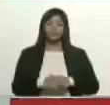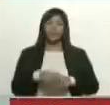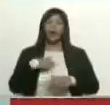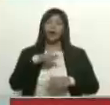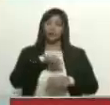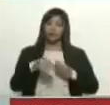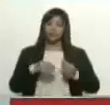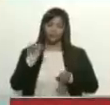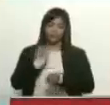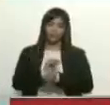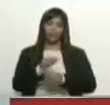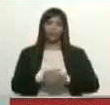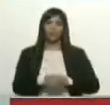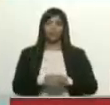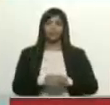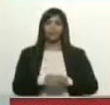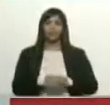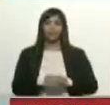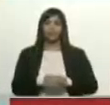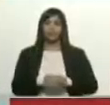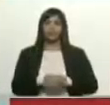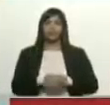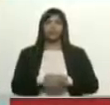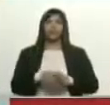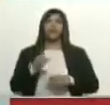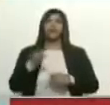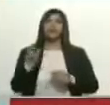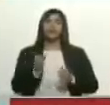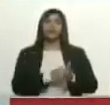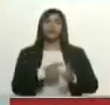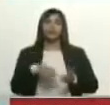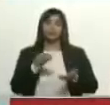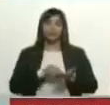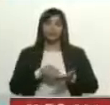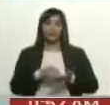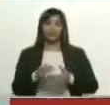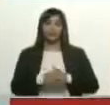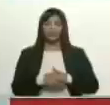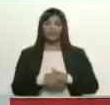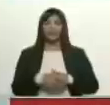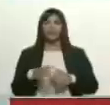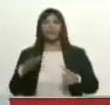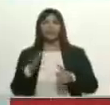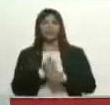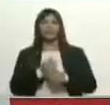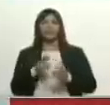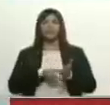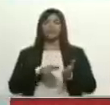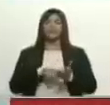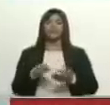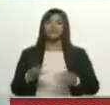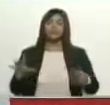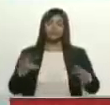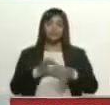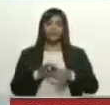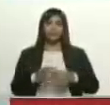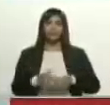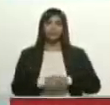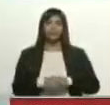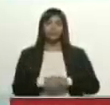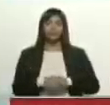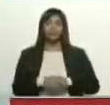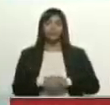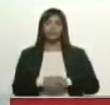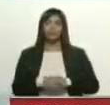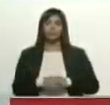ser detenidos. Ninguna de las veces aparecían, repito, vinculados,